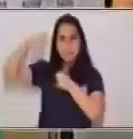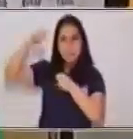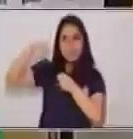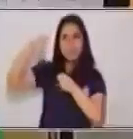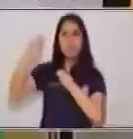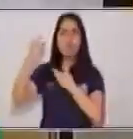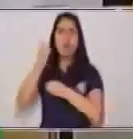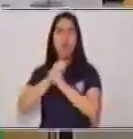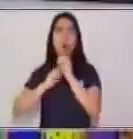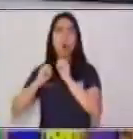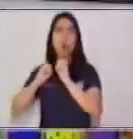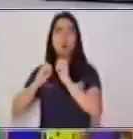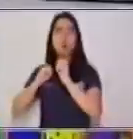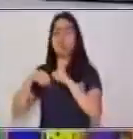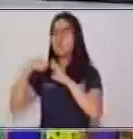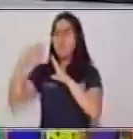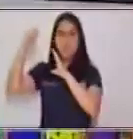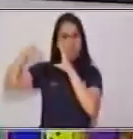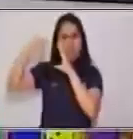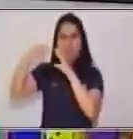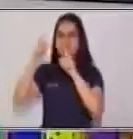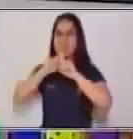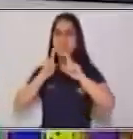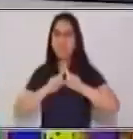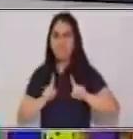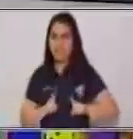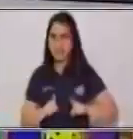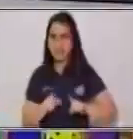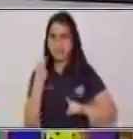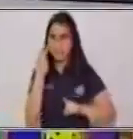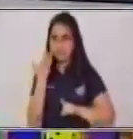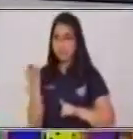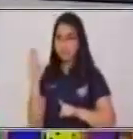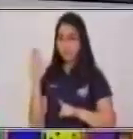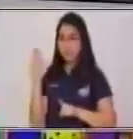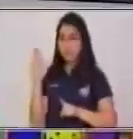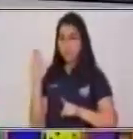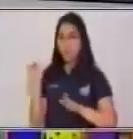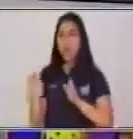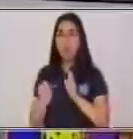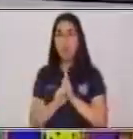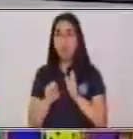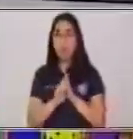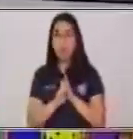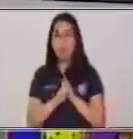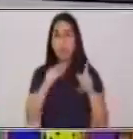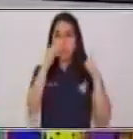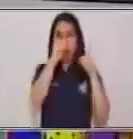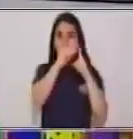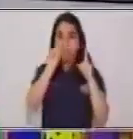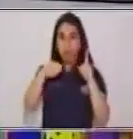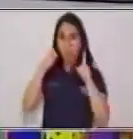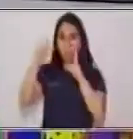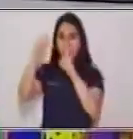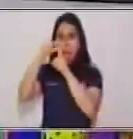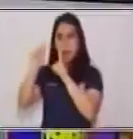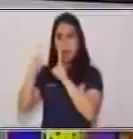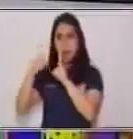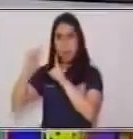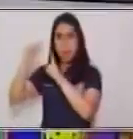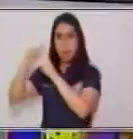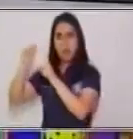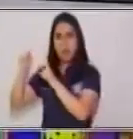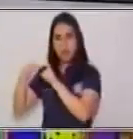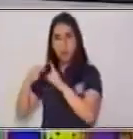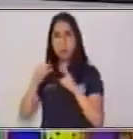video que alguien suba con servicio de internet. Aquí lo que hice fue enumerar una serie de las